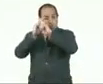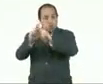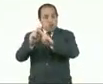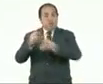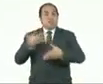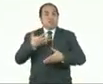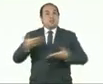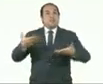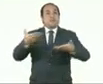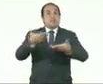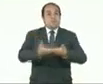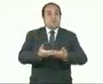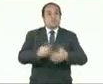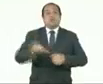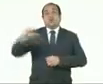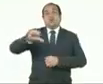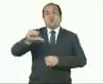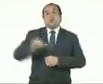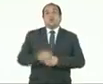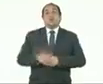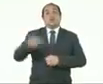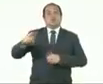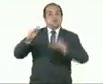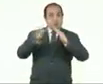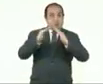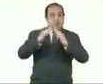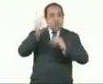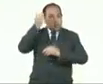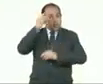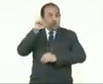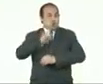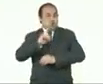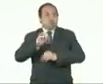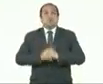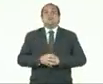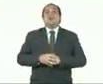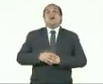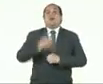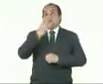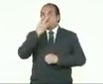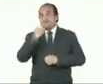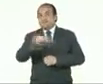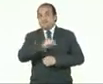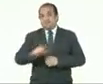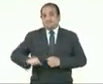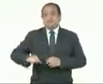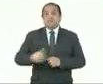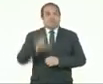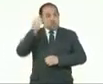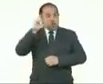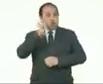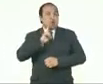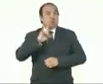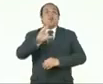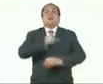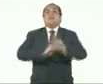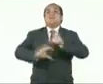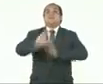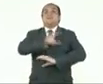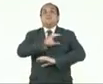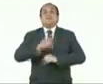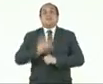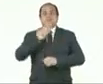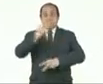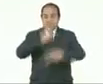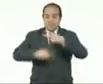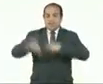la presencia en esta su casa, doctora, en esta su casa Coyoacán, doctora Claudia Sheinbaum Pardo, bienvenida